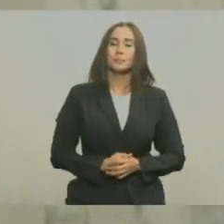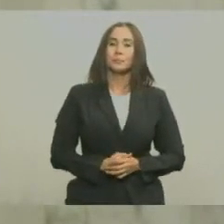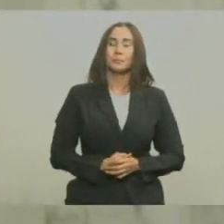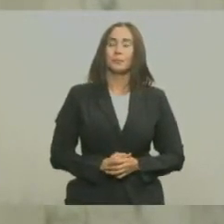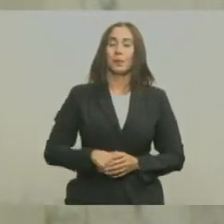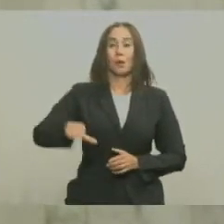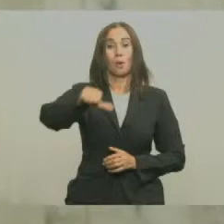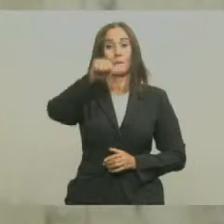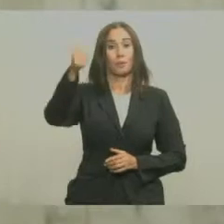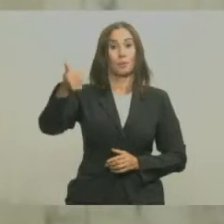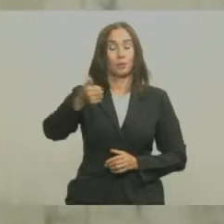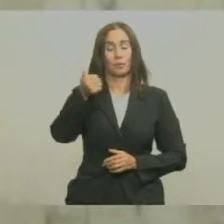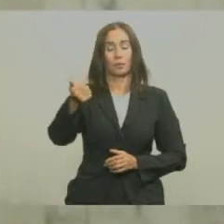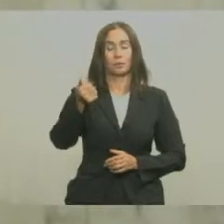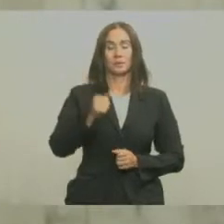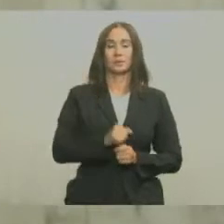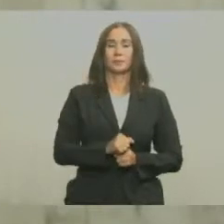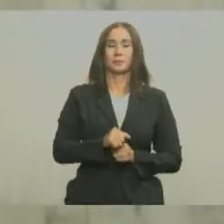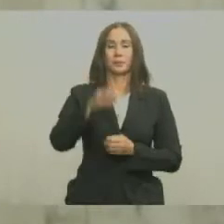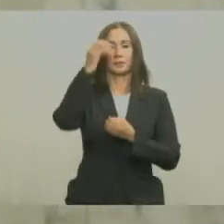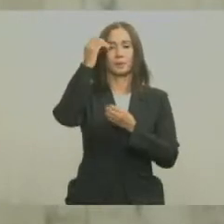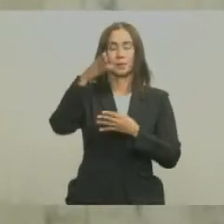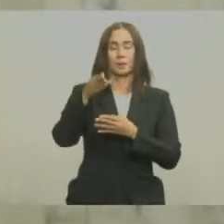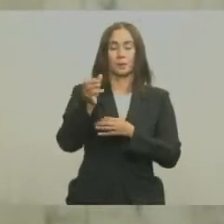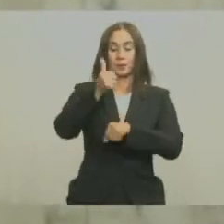Por otro lado, en el marco de la OEA,